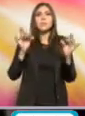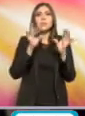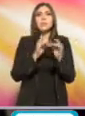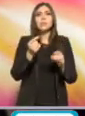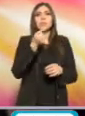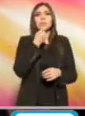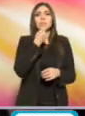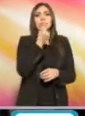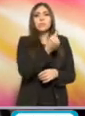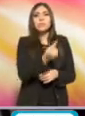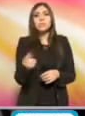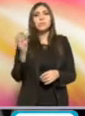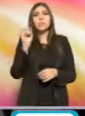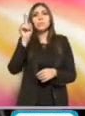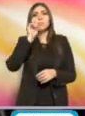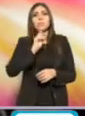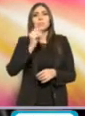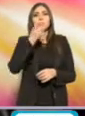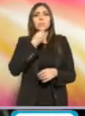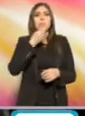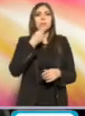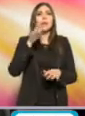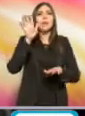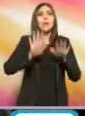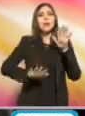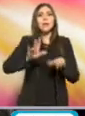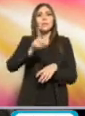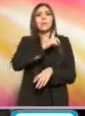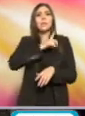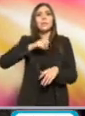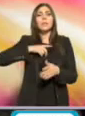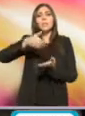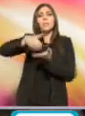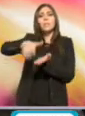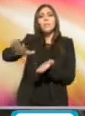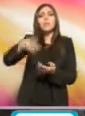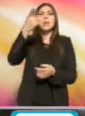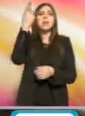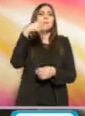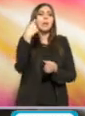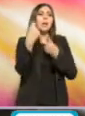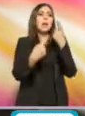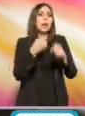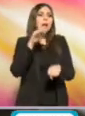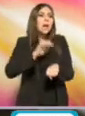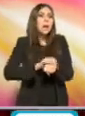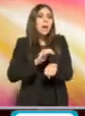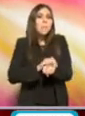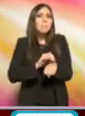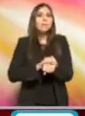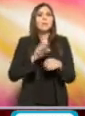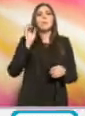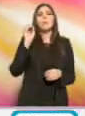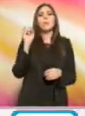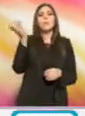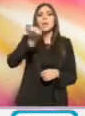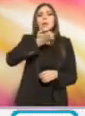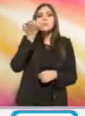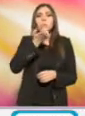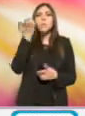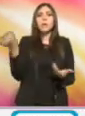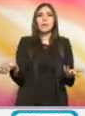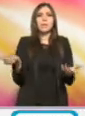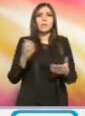niña, ¿no? Que de repente nos tenemos que ir de aquí, pero mis amigos, Claro. el malecón, Mi escuela. mi